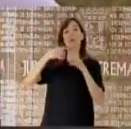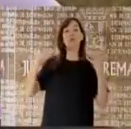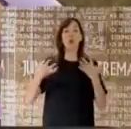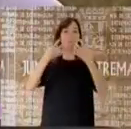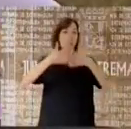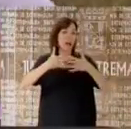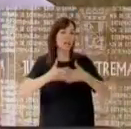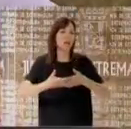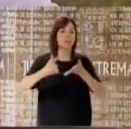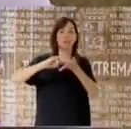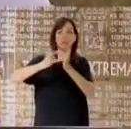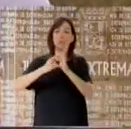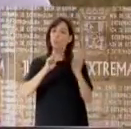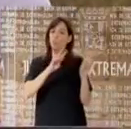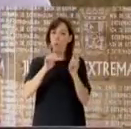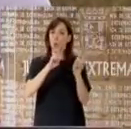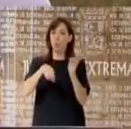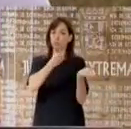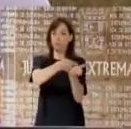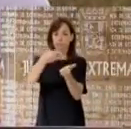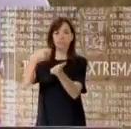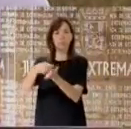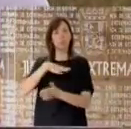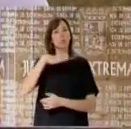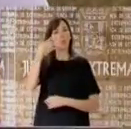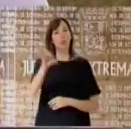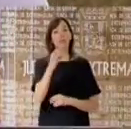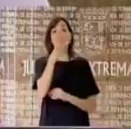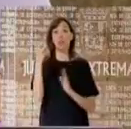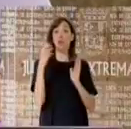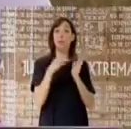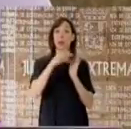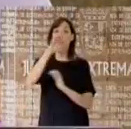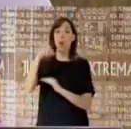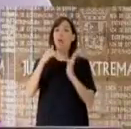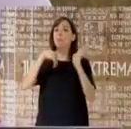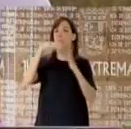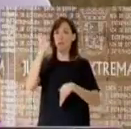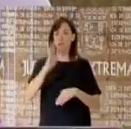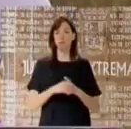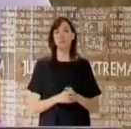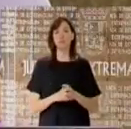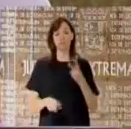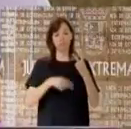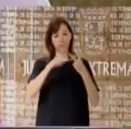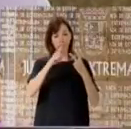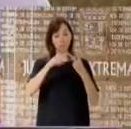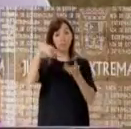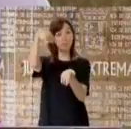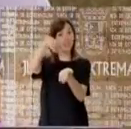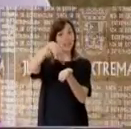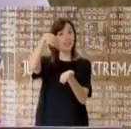máquinas, en aparatos nuevos. Más de 300.000 euros. Hemos bajado la tasa de las